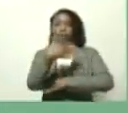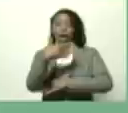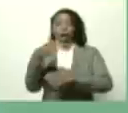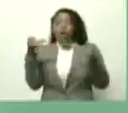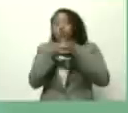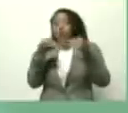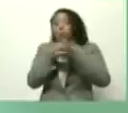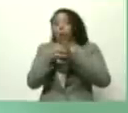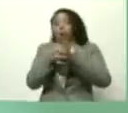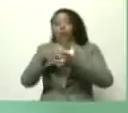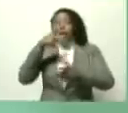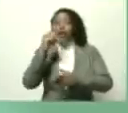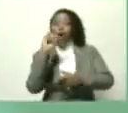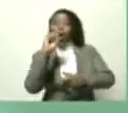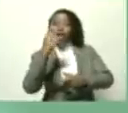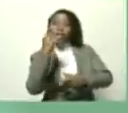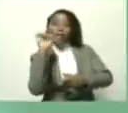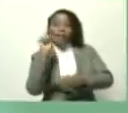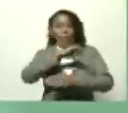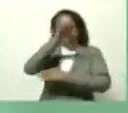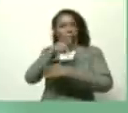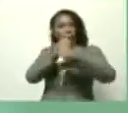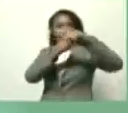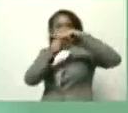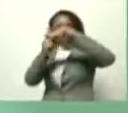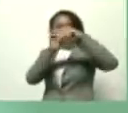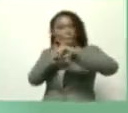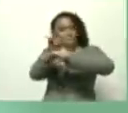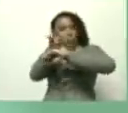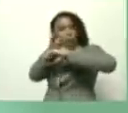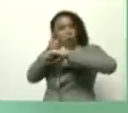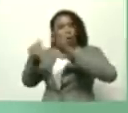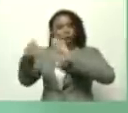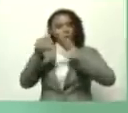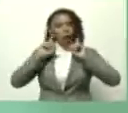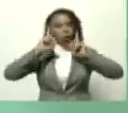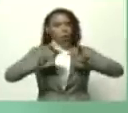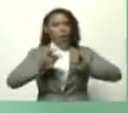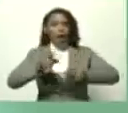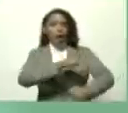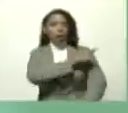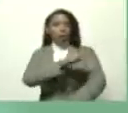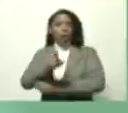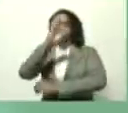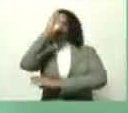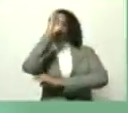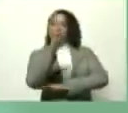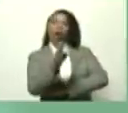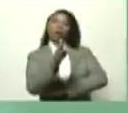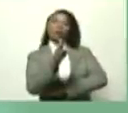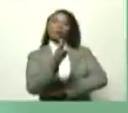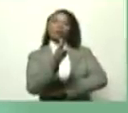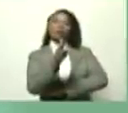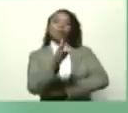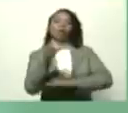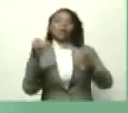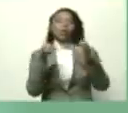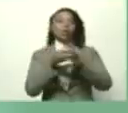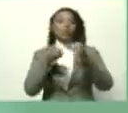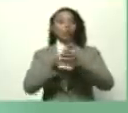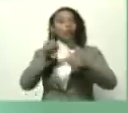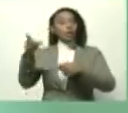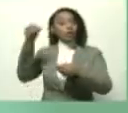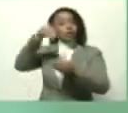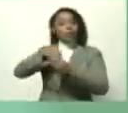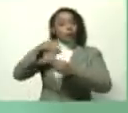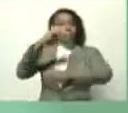se apostaba en esa montaña para disparar contra las autopistas, tenía una orden directa por parte de estos grupos de